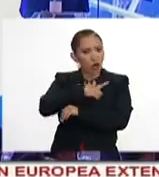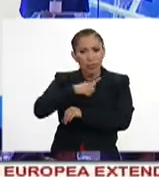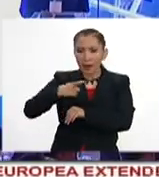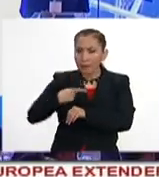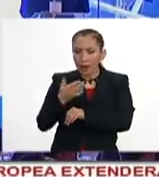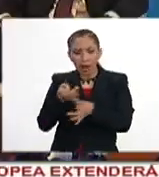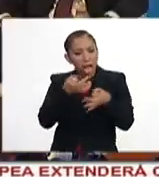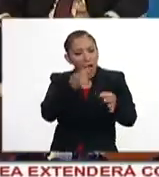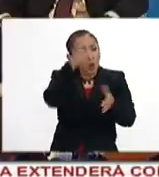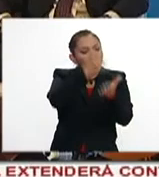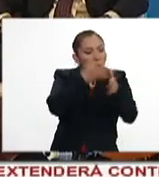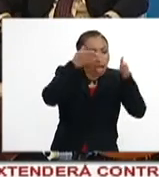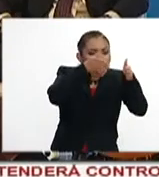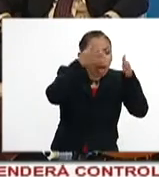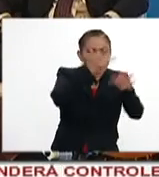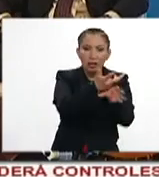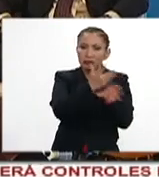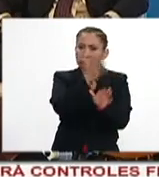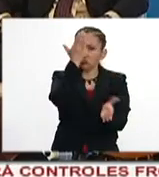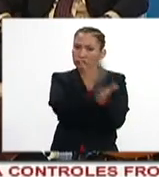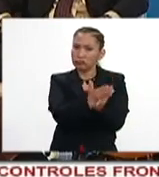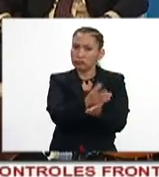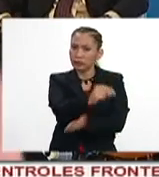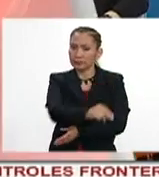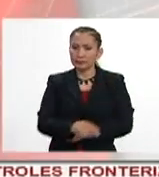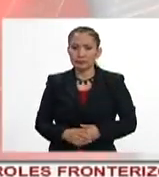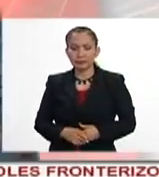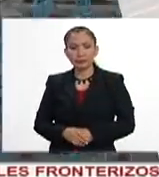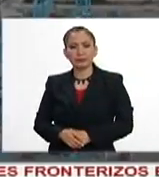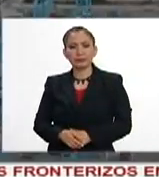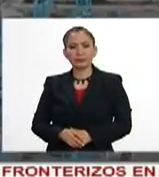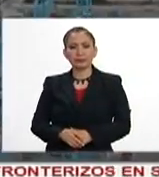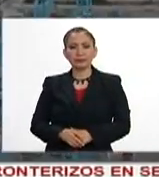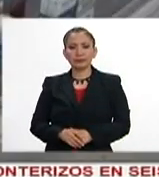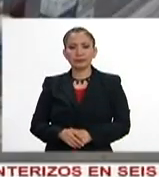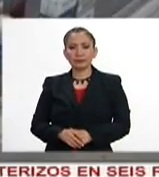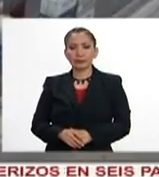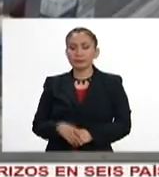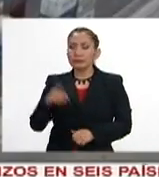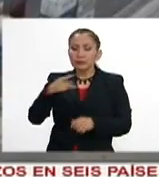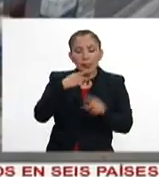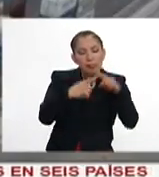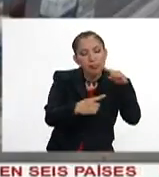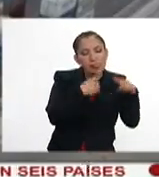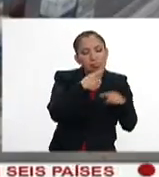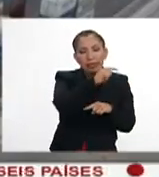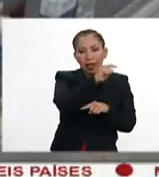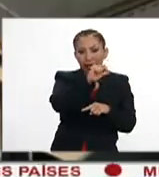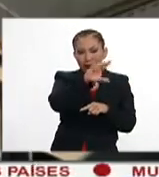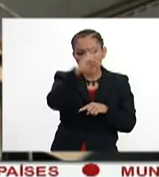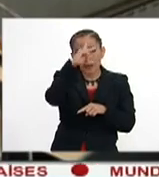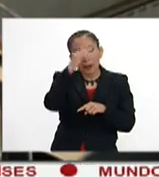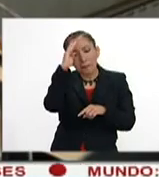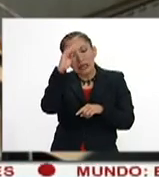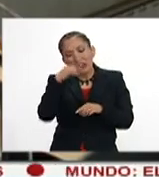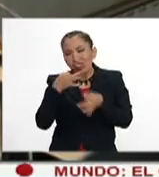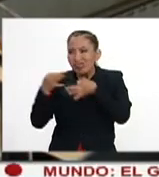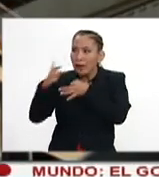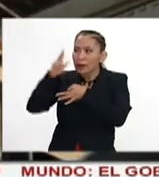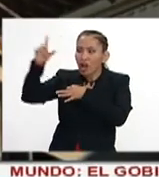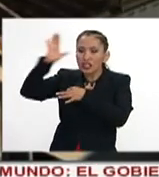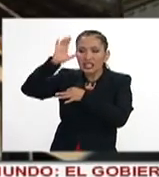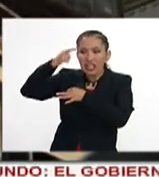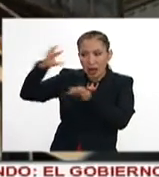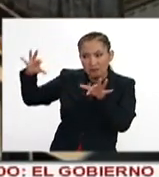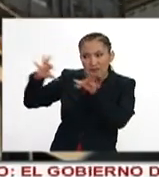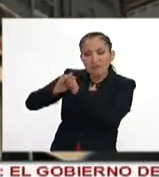debe caer en el juego de los Estados Unidos. En la renegociación del Telecán, México ya piensa en China para